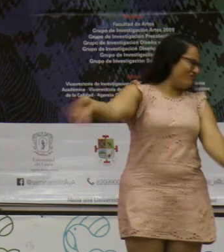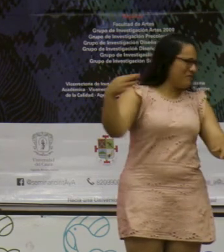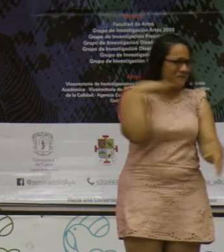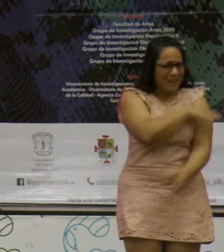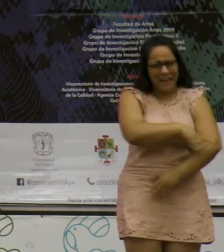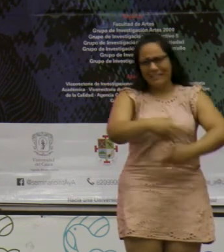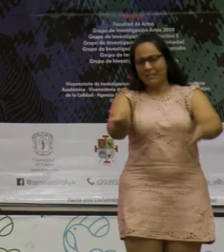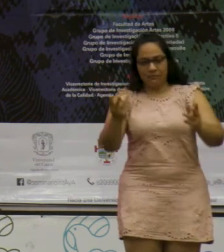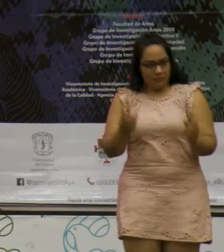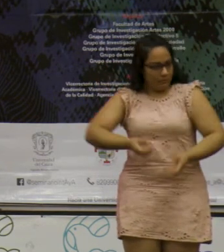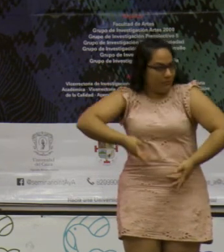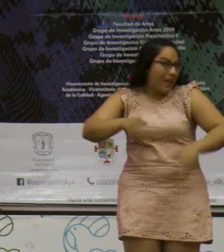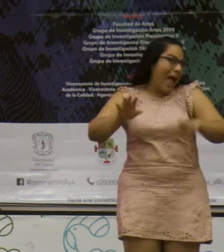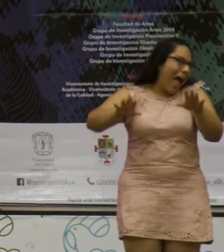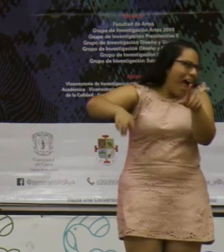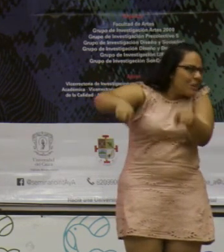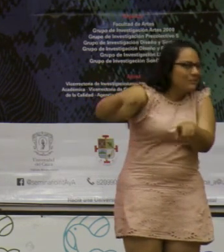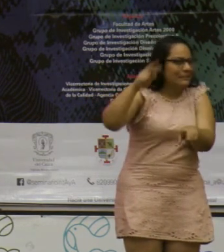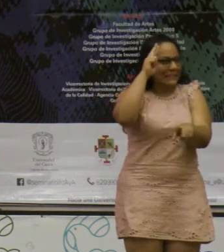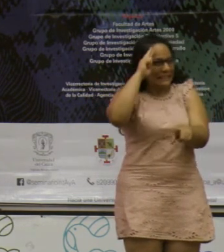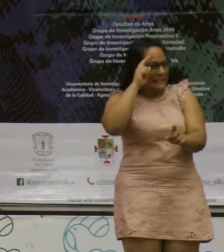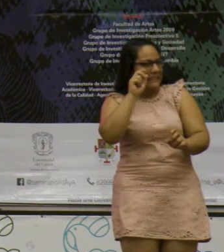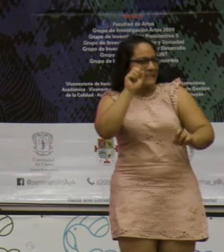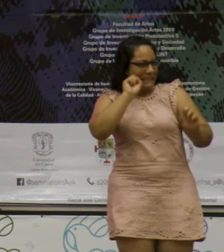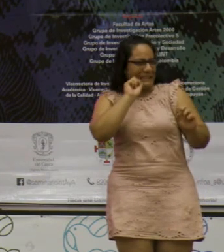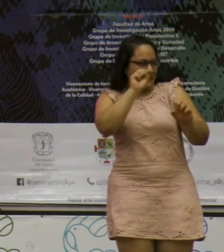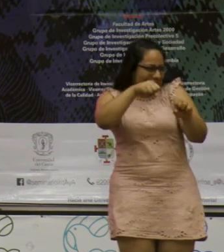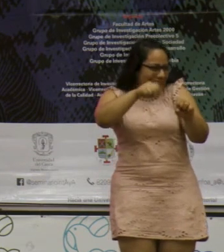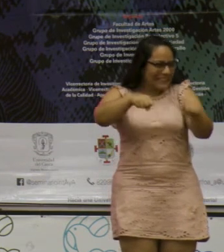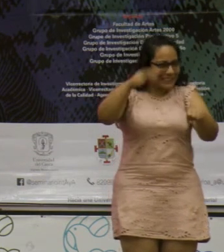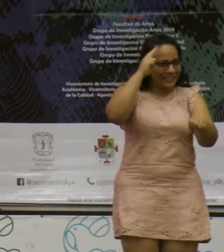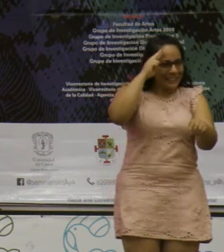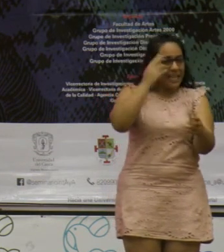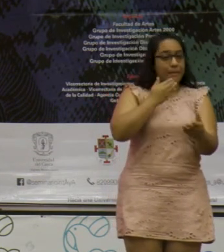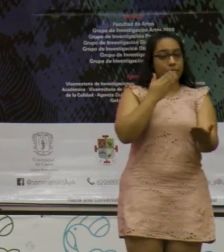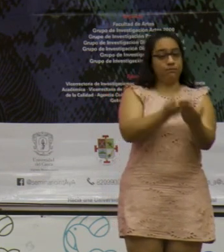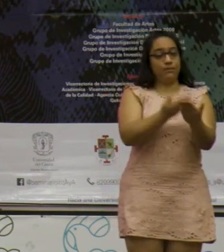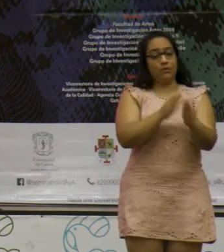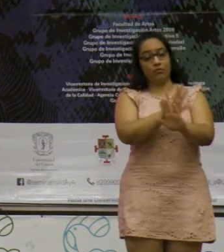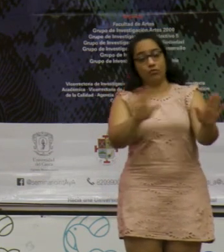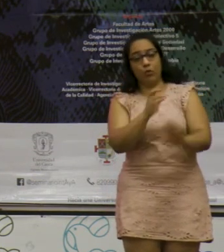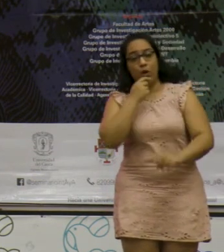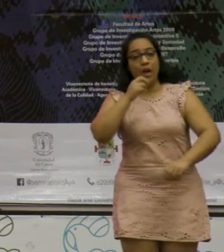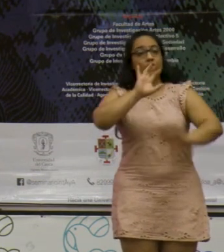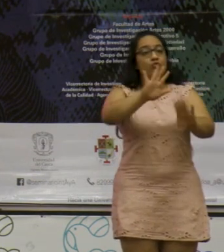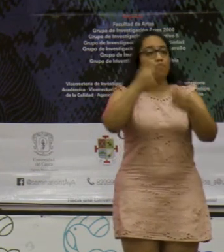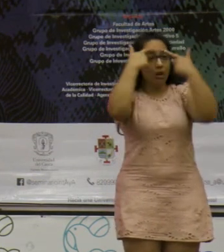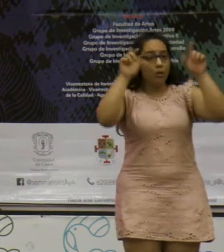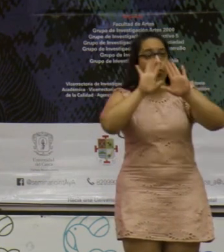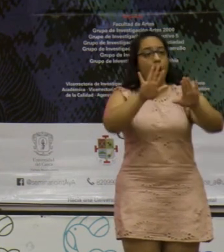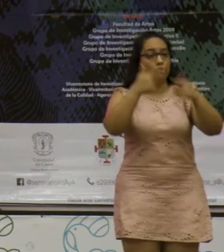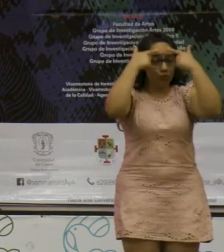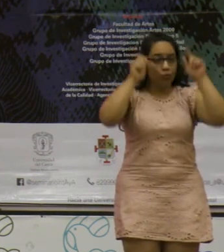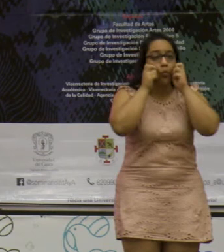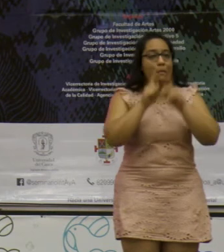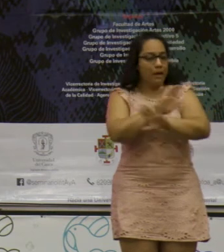ricos, y hay que darle cierta razón. O sea, como que yo les doy cierta razón cuando plantean el agenciamiento de las cosas está codificado desde lo lingüístico, y lo lingüístico es